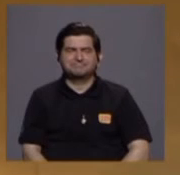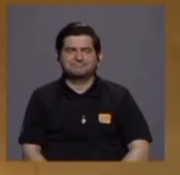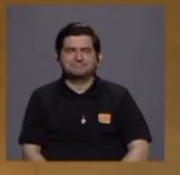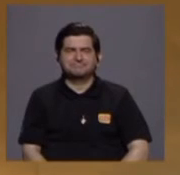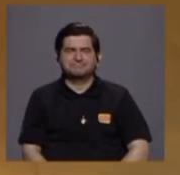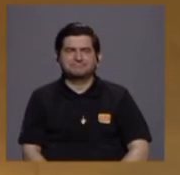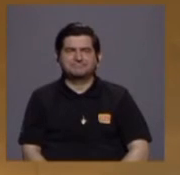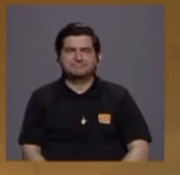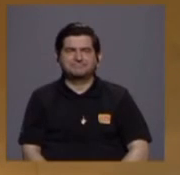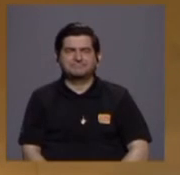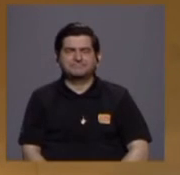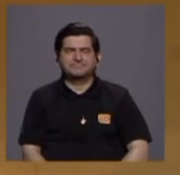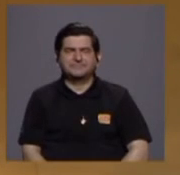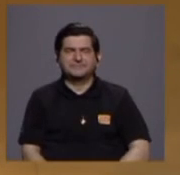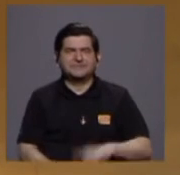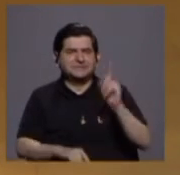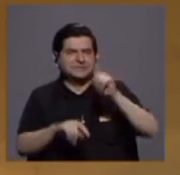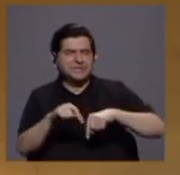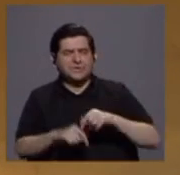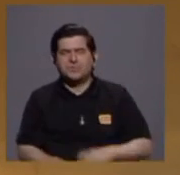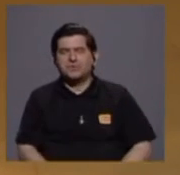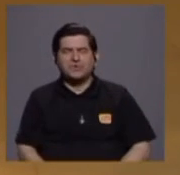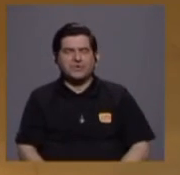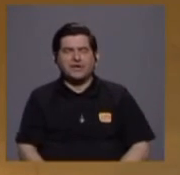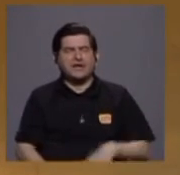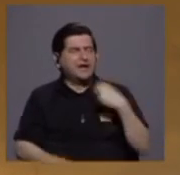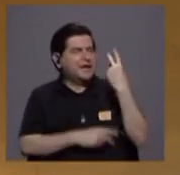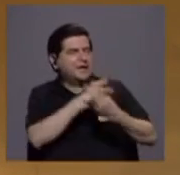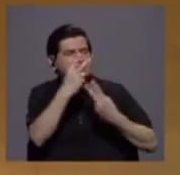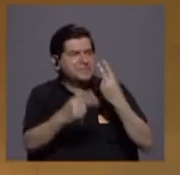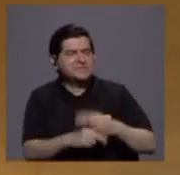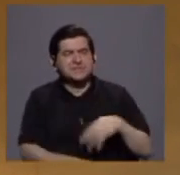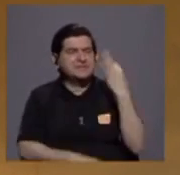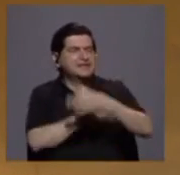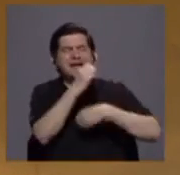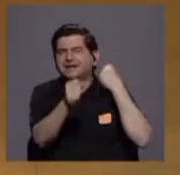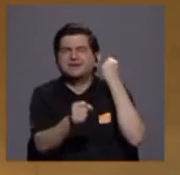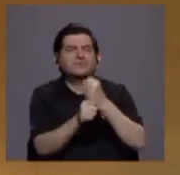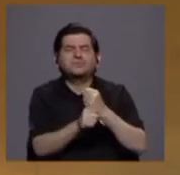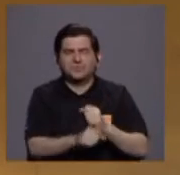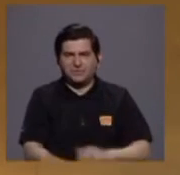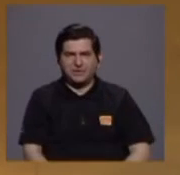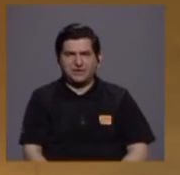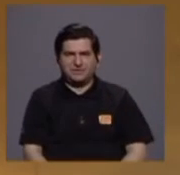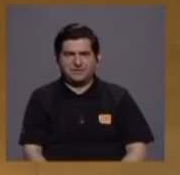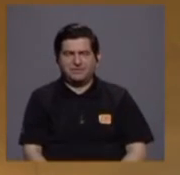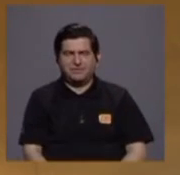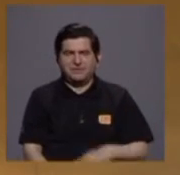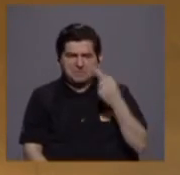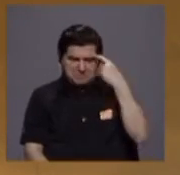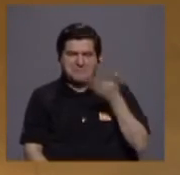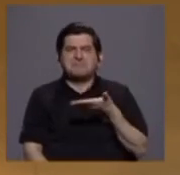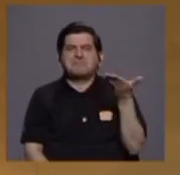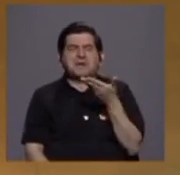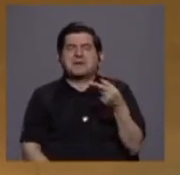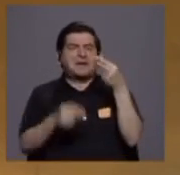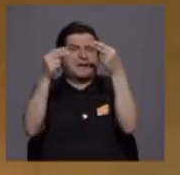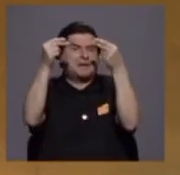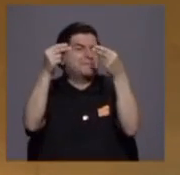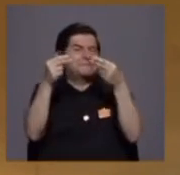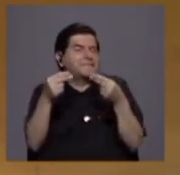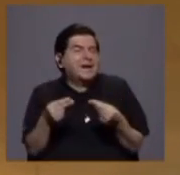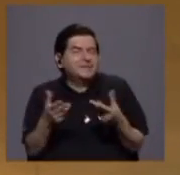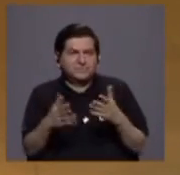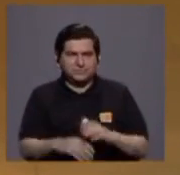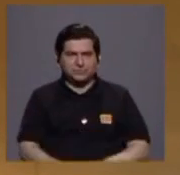si casi no se va a poder viajar el año entrante, ¿para qué hacer presupuestos